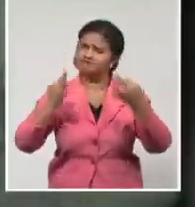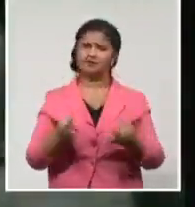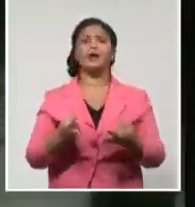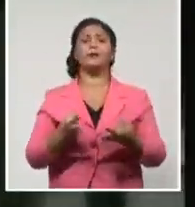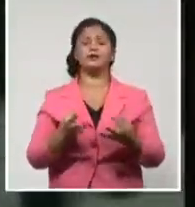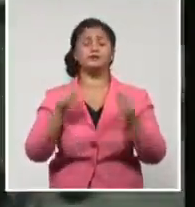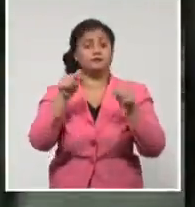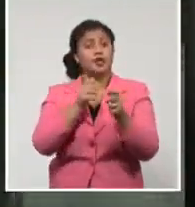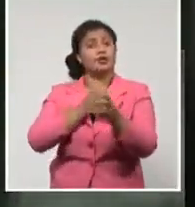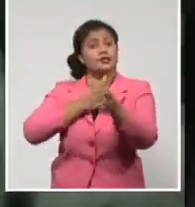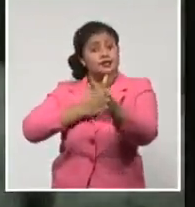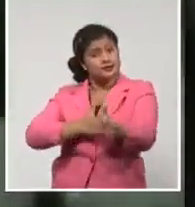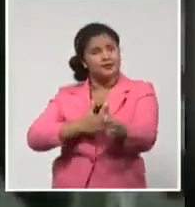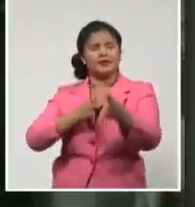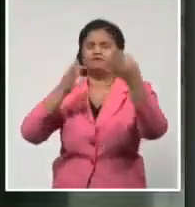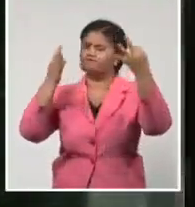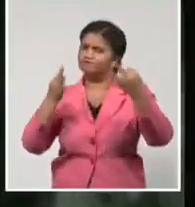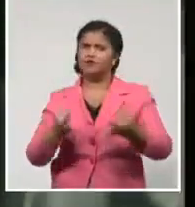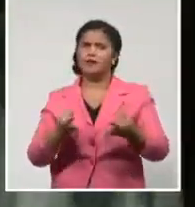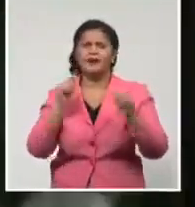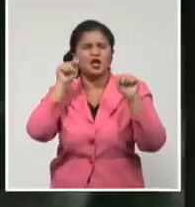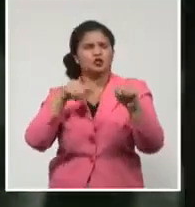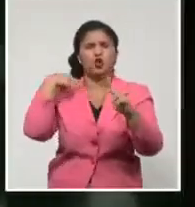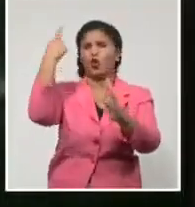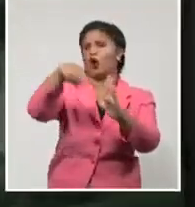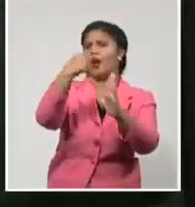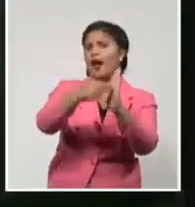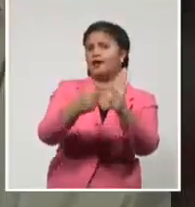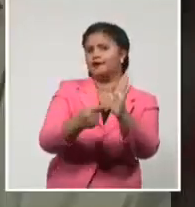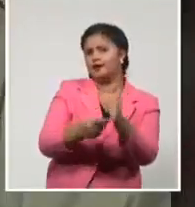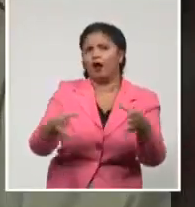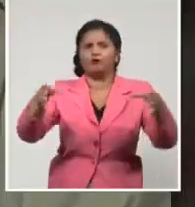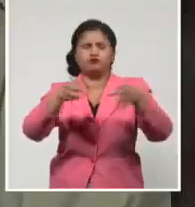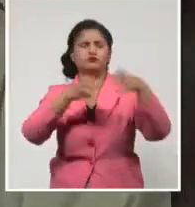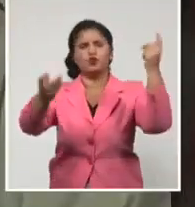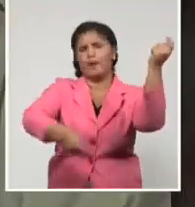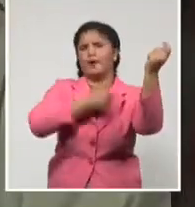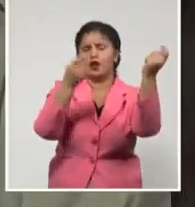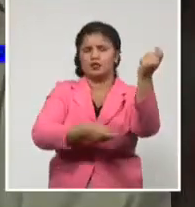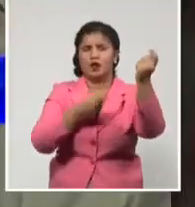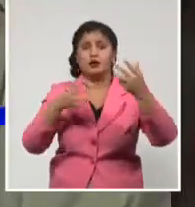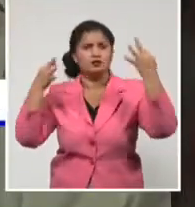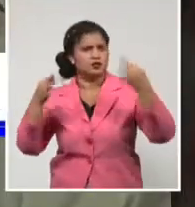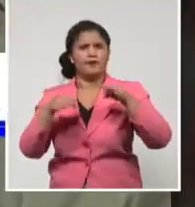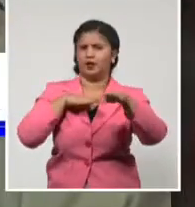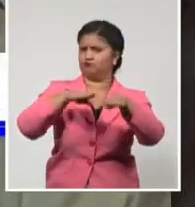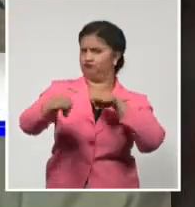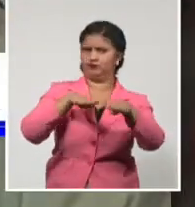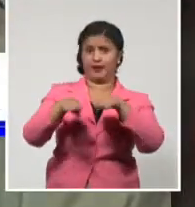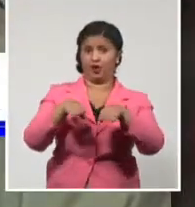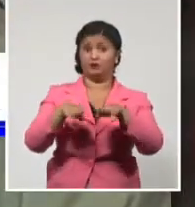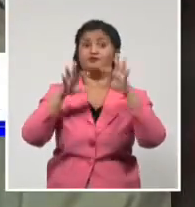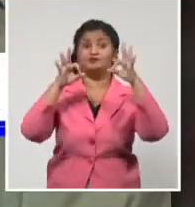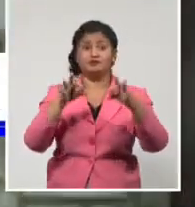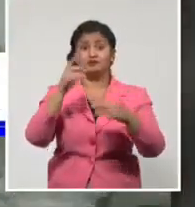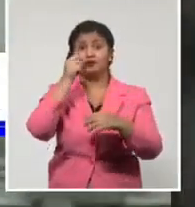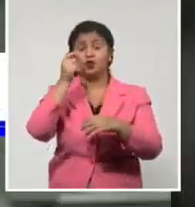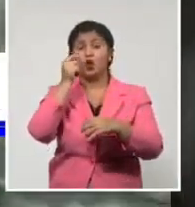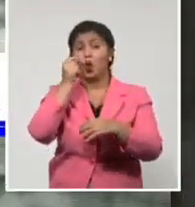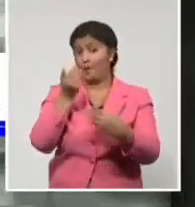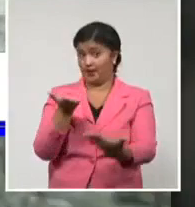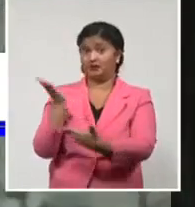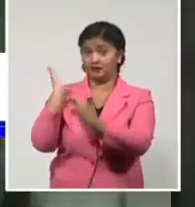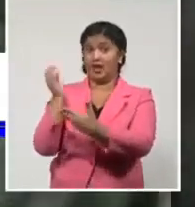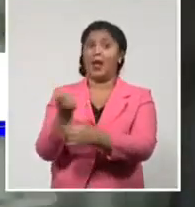llamábamos listo porque teníamos que estar siempre listos fue el primer instructor que nosotros tuvimos y hasta ahora lo